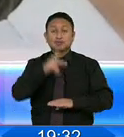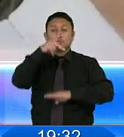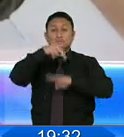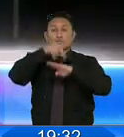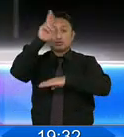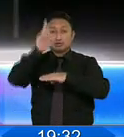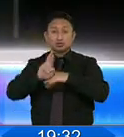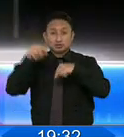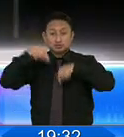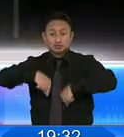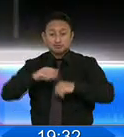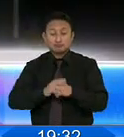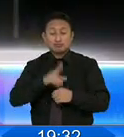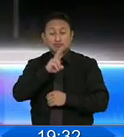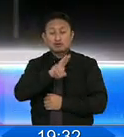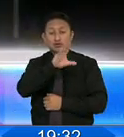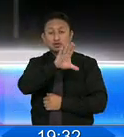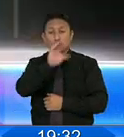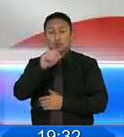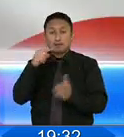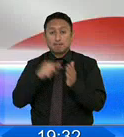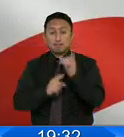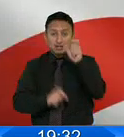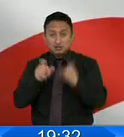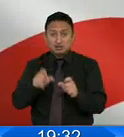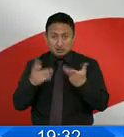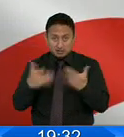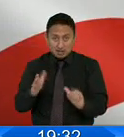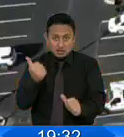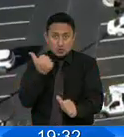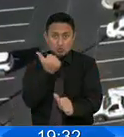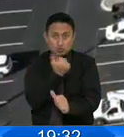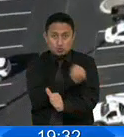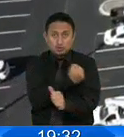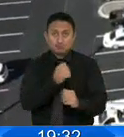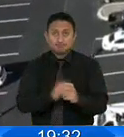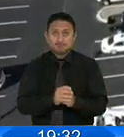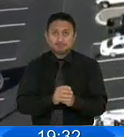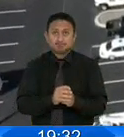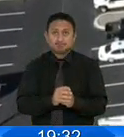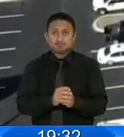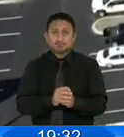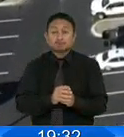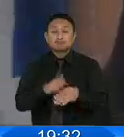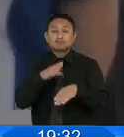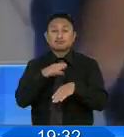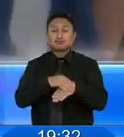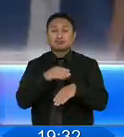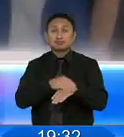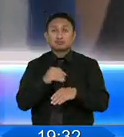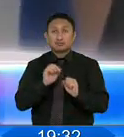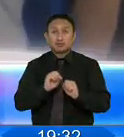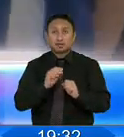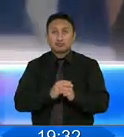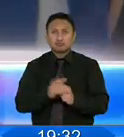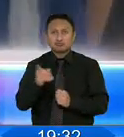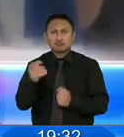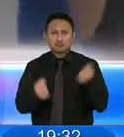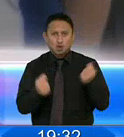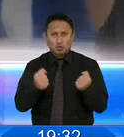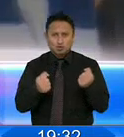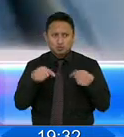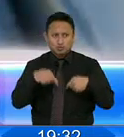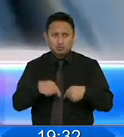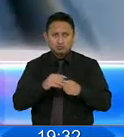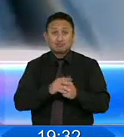más de 250.000 personas. En el estado de Florida, agentes investigan el robo de un vehículo que transportaba